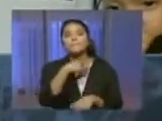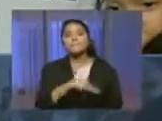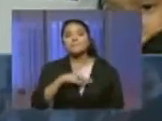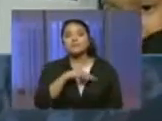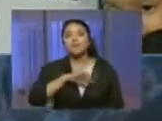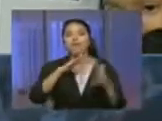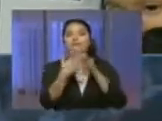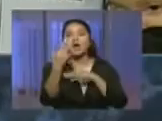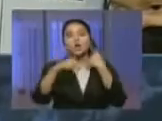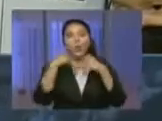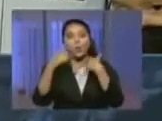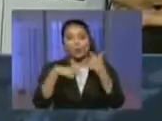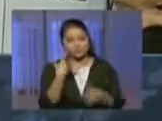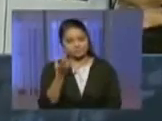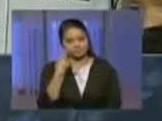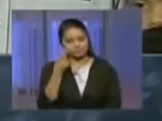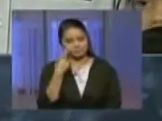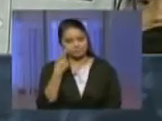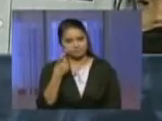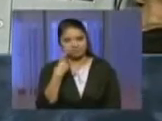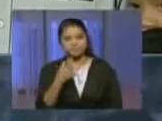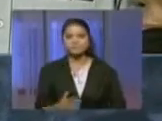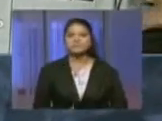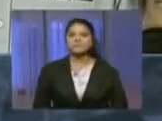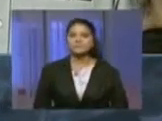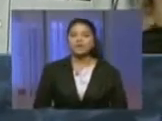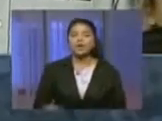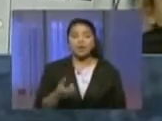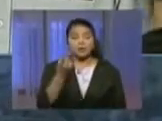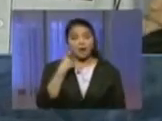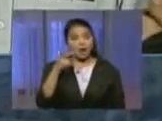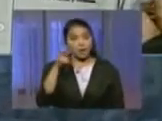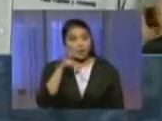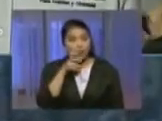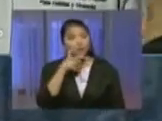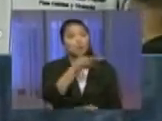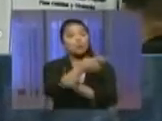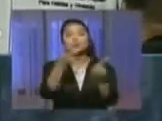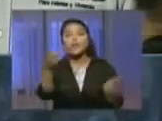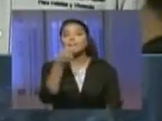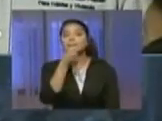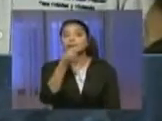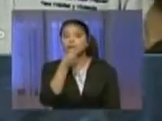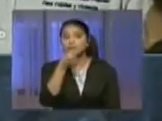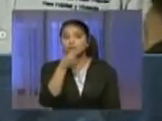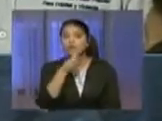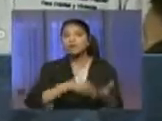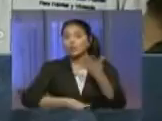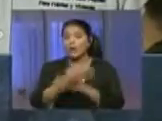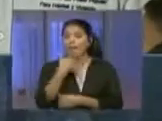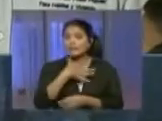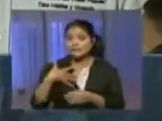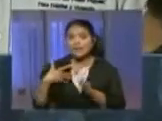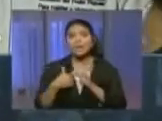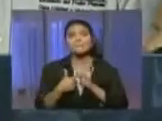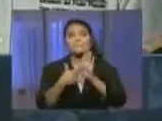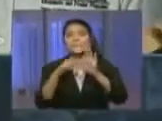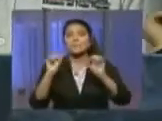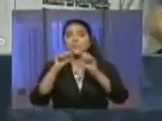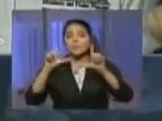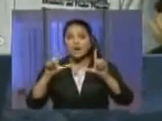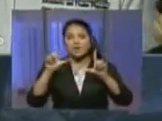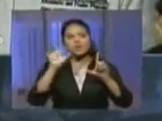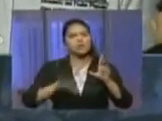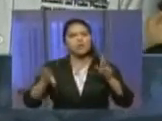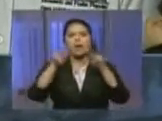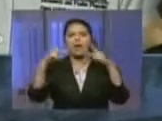nuevo barrio tricolor fíjense ustedes oído a los periodistas que no han cerrado todavía y quieren sacar esto en Primera Plana de toda la